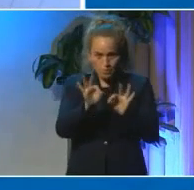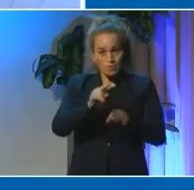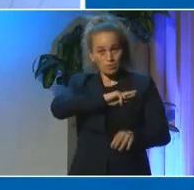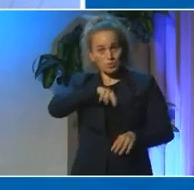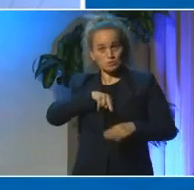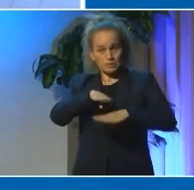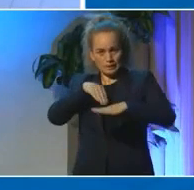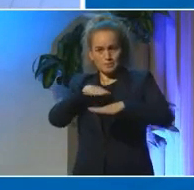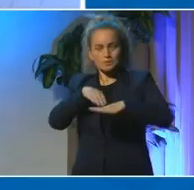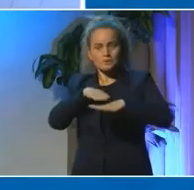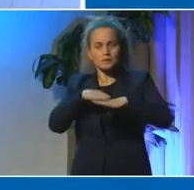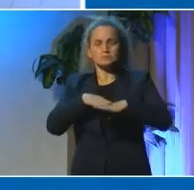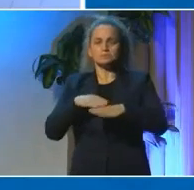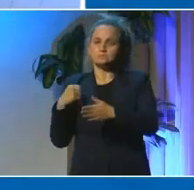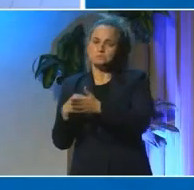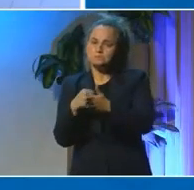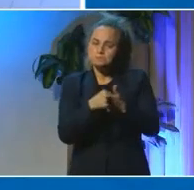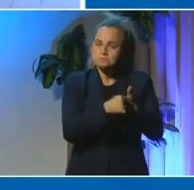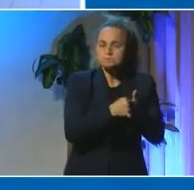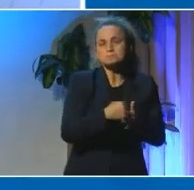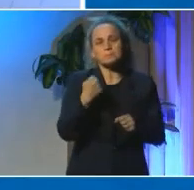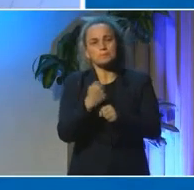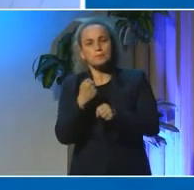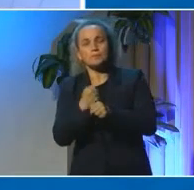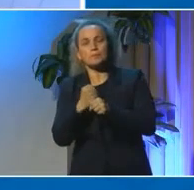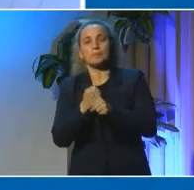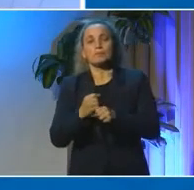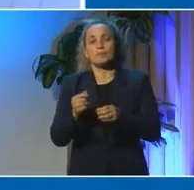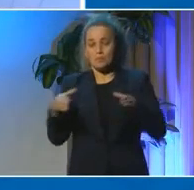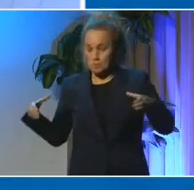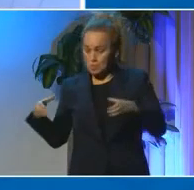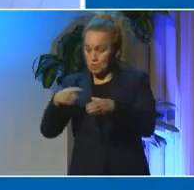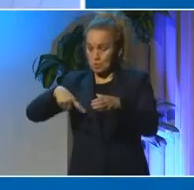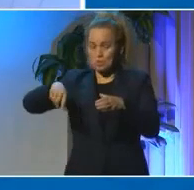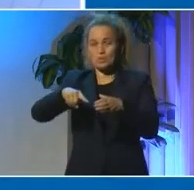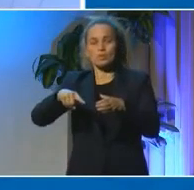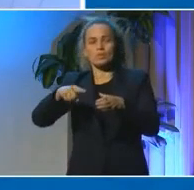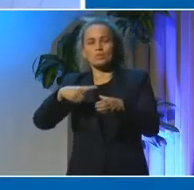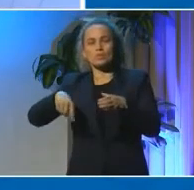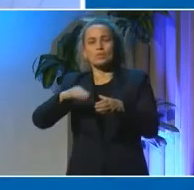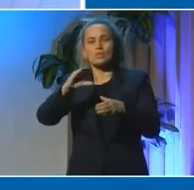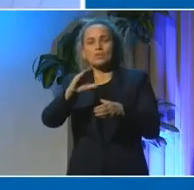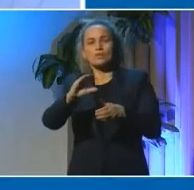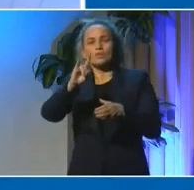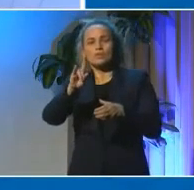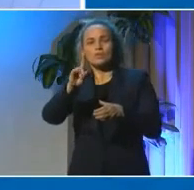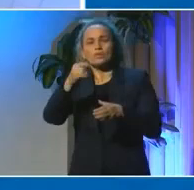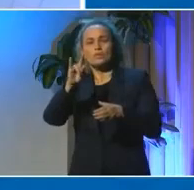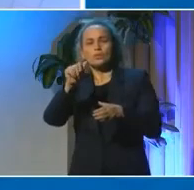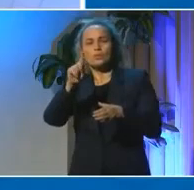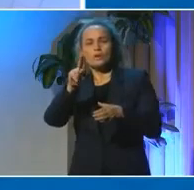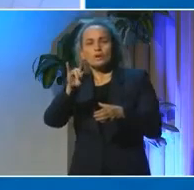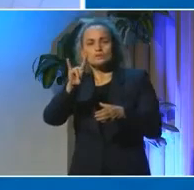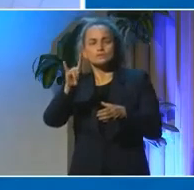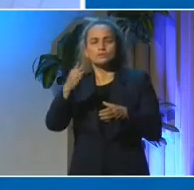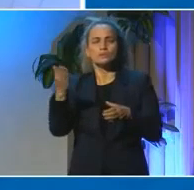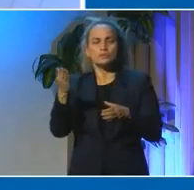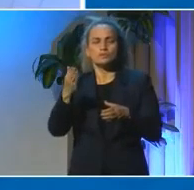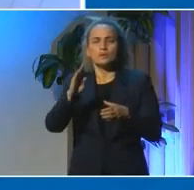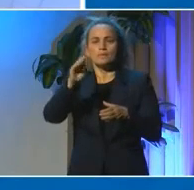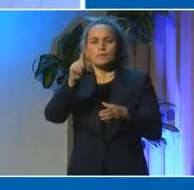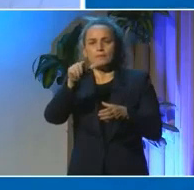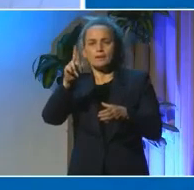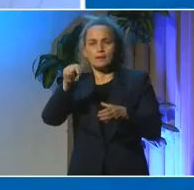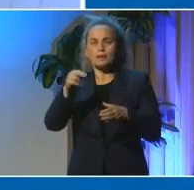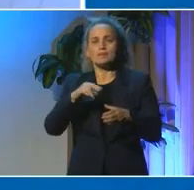terminamos trabajando con una asociación de cupo aú que está en Belén de los andaquíes y estamos